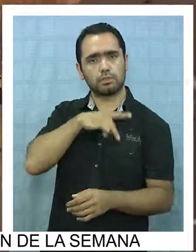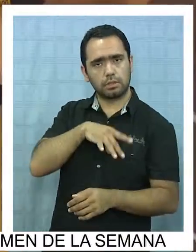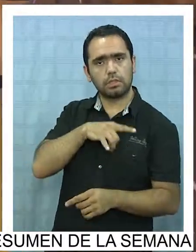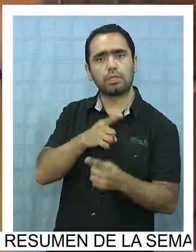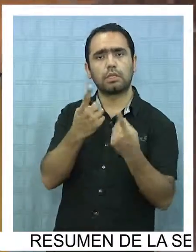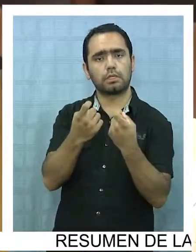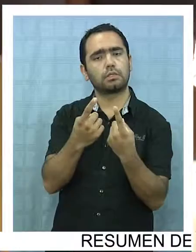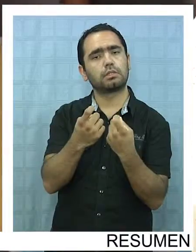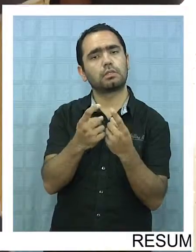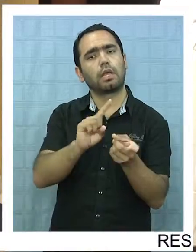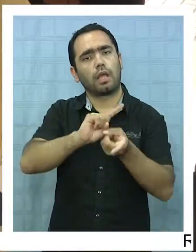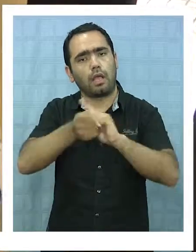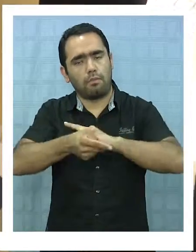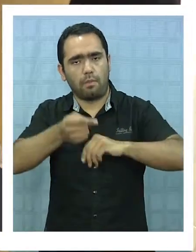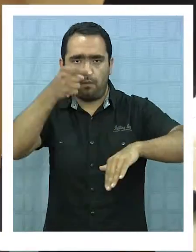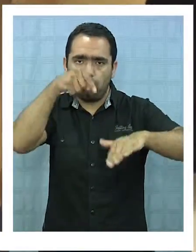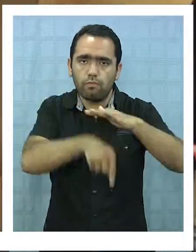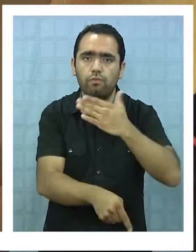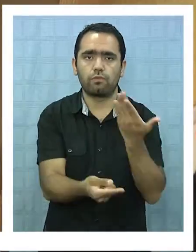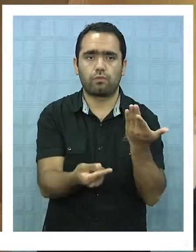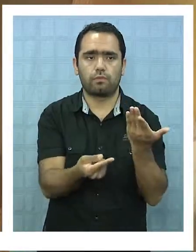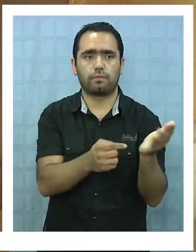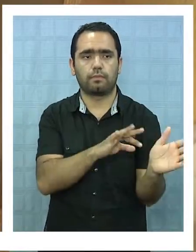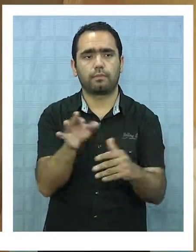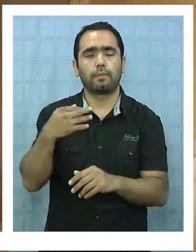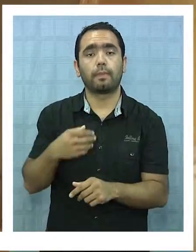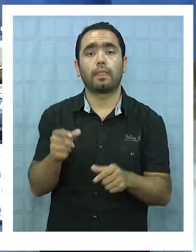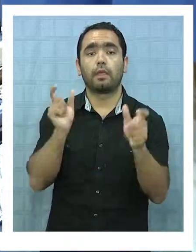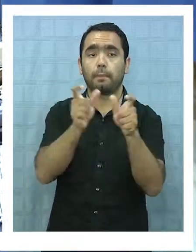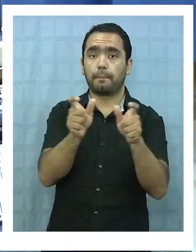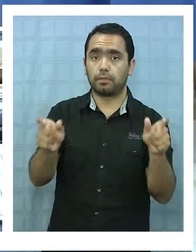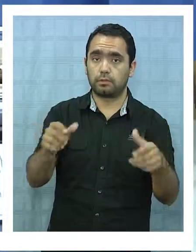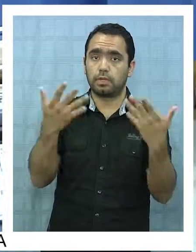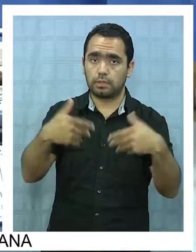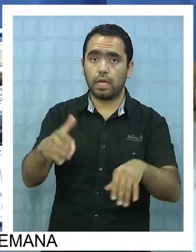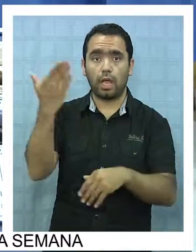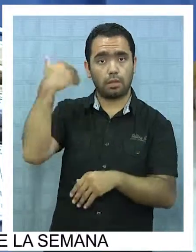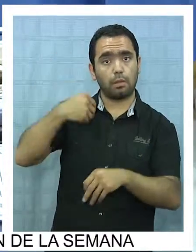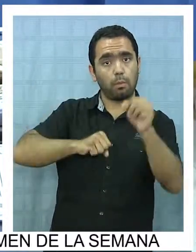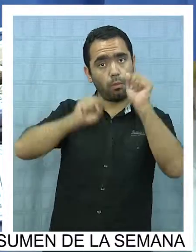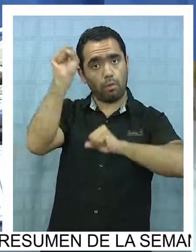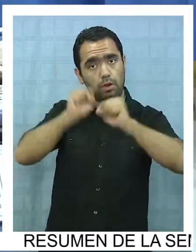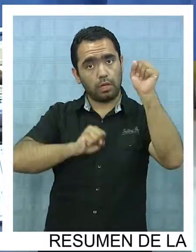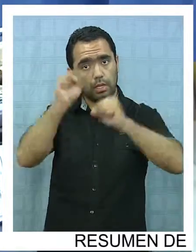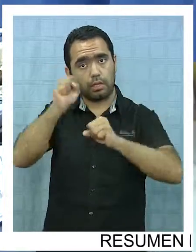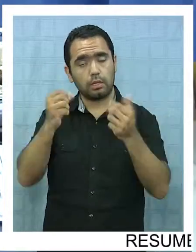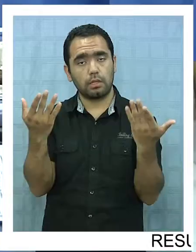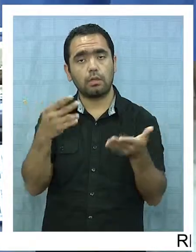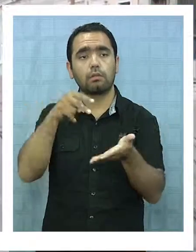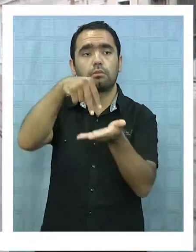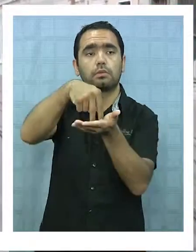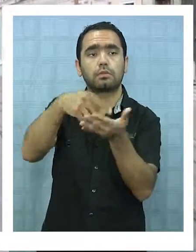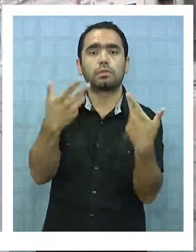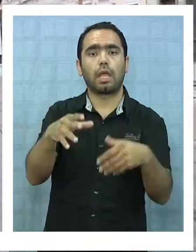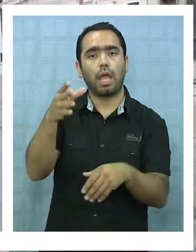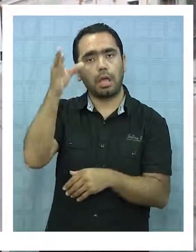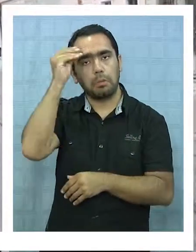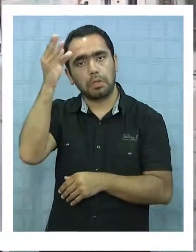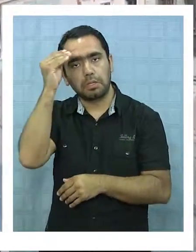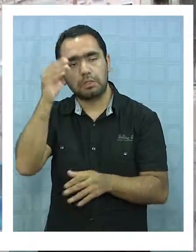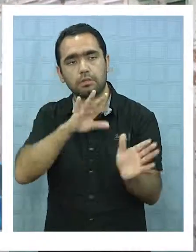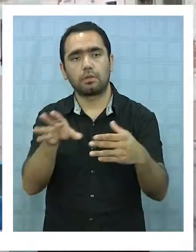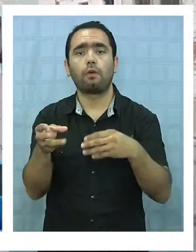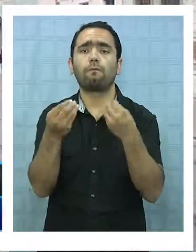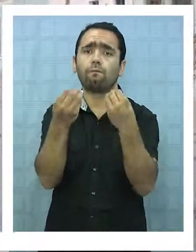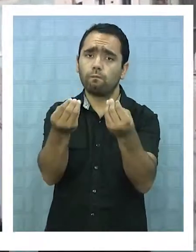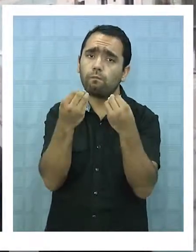transformarse desde sus raíces. Quienes han detentado cargos políticos tienen una visión desde su experiencia. Es bueno que se